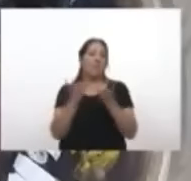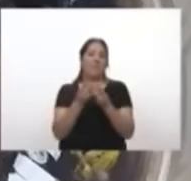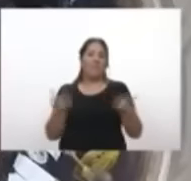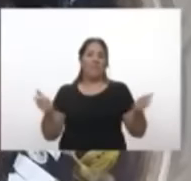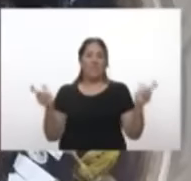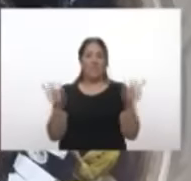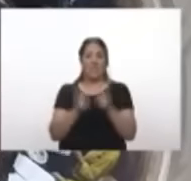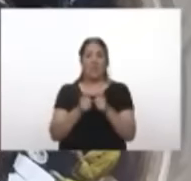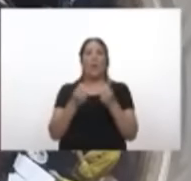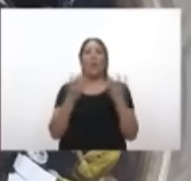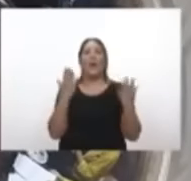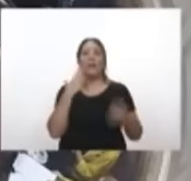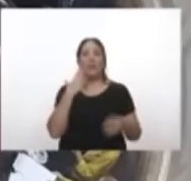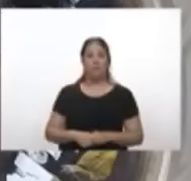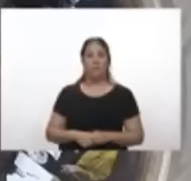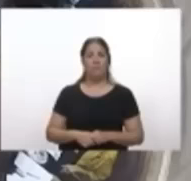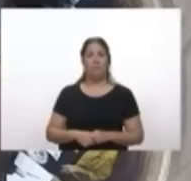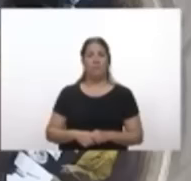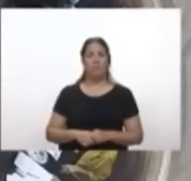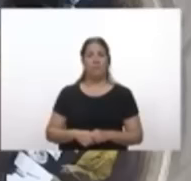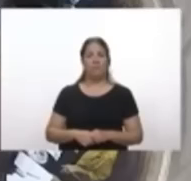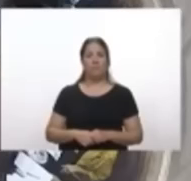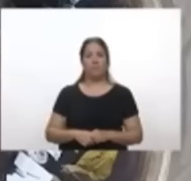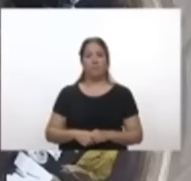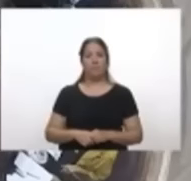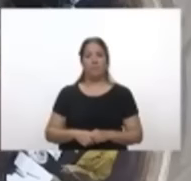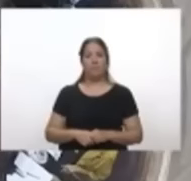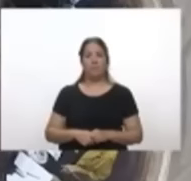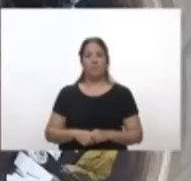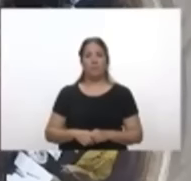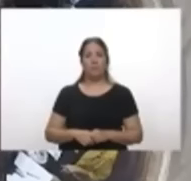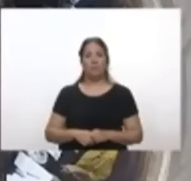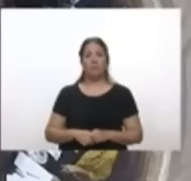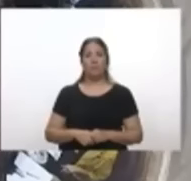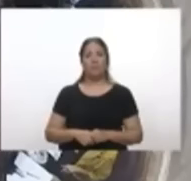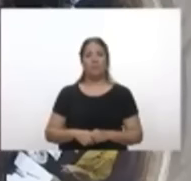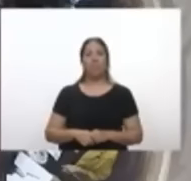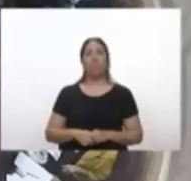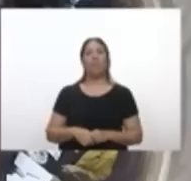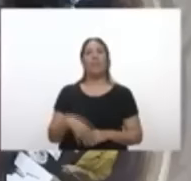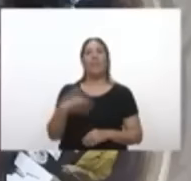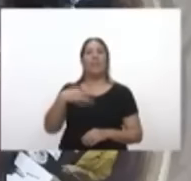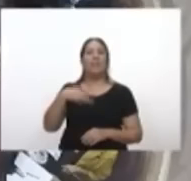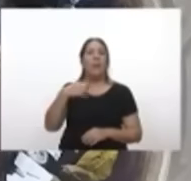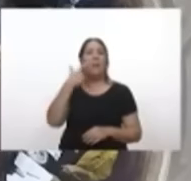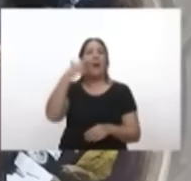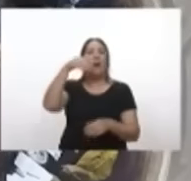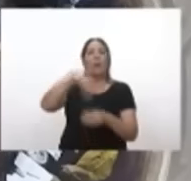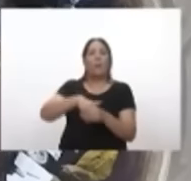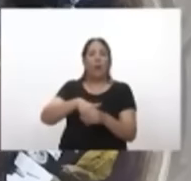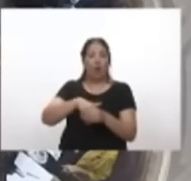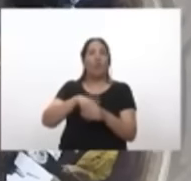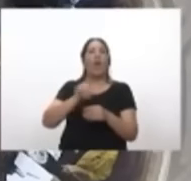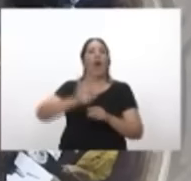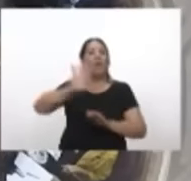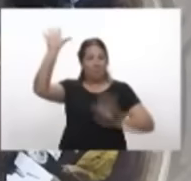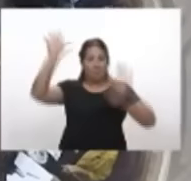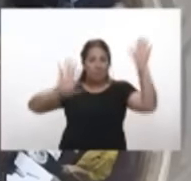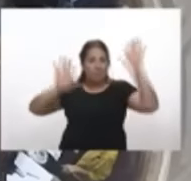muchachos, sí, esto es así, no podemos cobrar lo que cobramos, pero que salgan todos de manera transparente, porque si no me parece que es injusto.